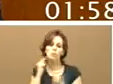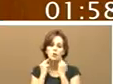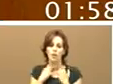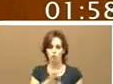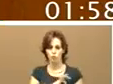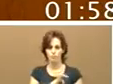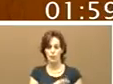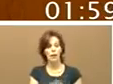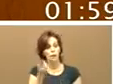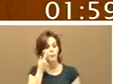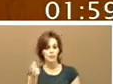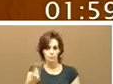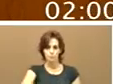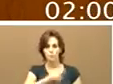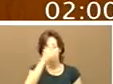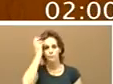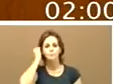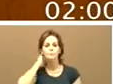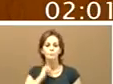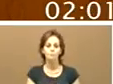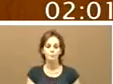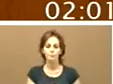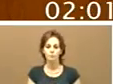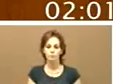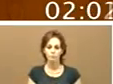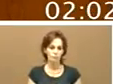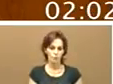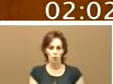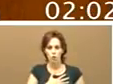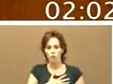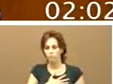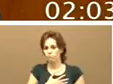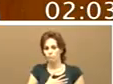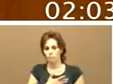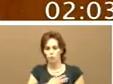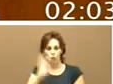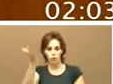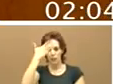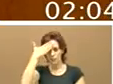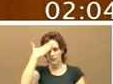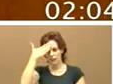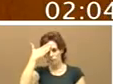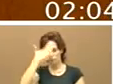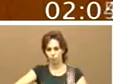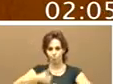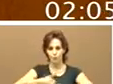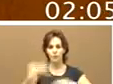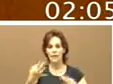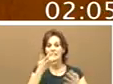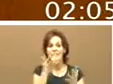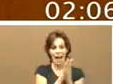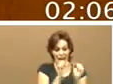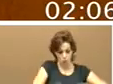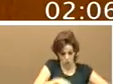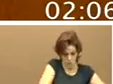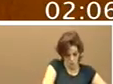resulta esencial que si no llegamos a este acuerdo nos